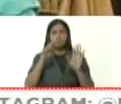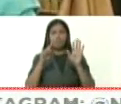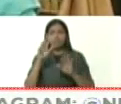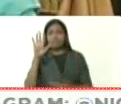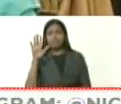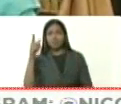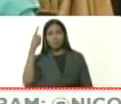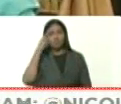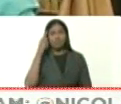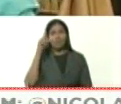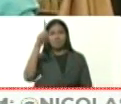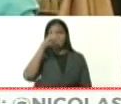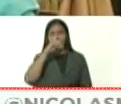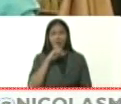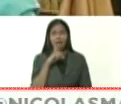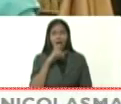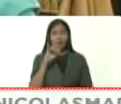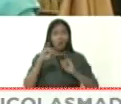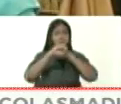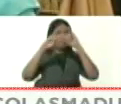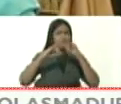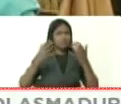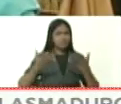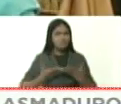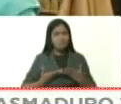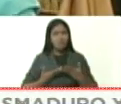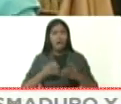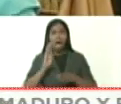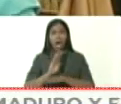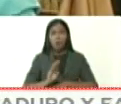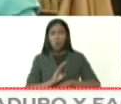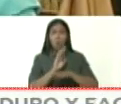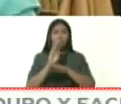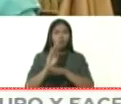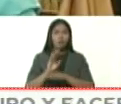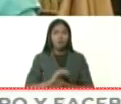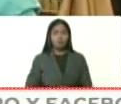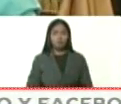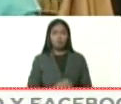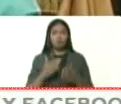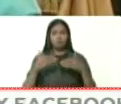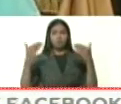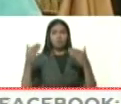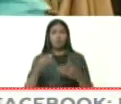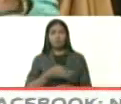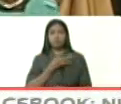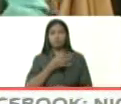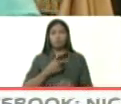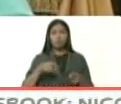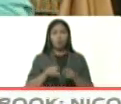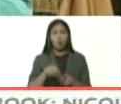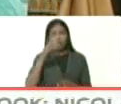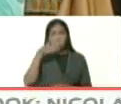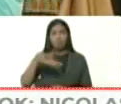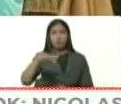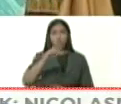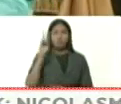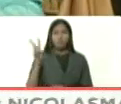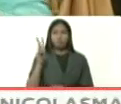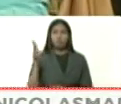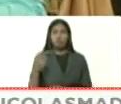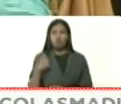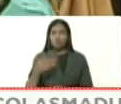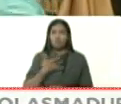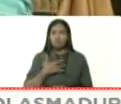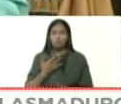365 días del año a la felicidad, a la protección y a la grandeza social del pueblo de Venezuela. Por eso me siento